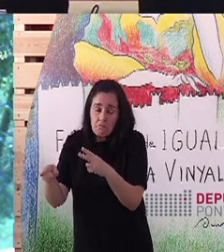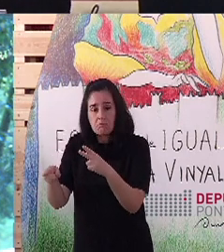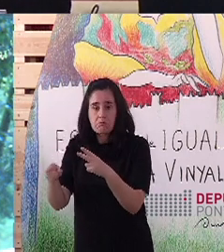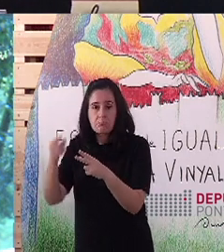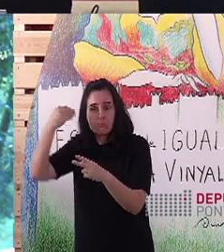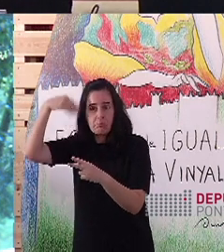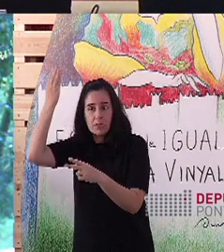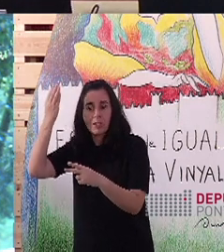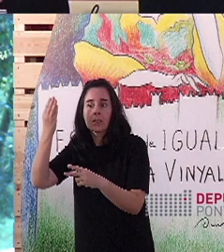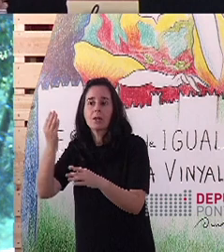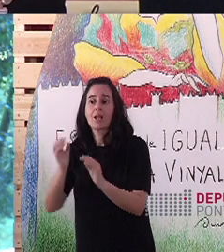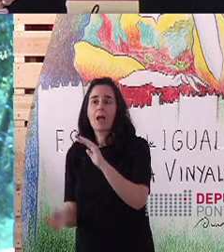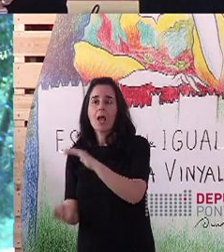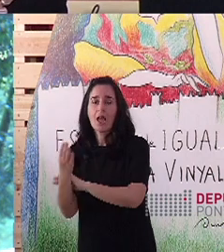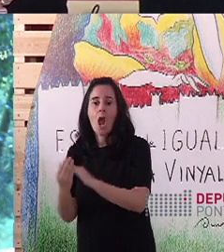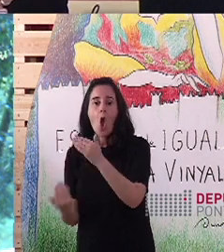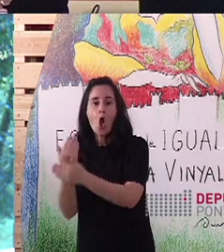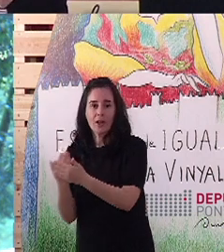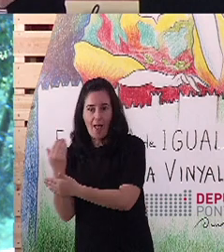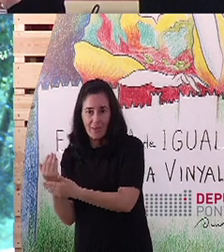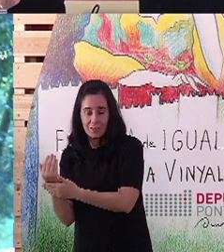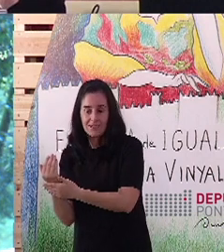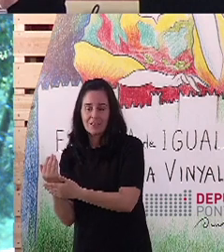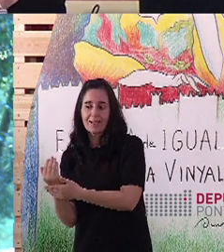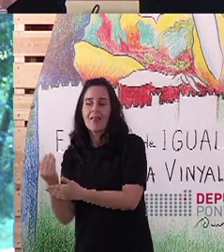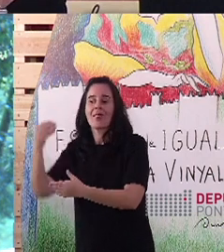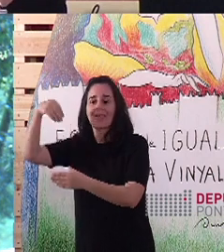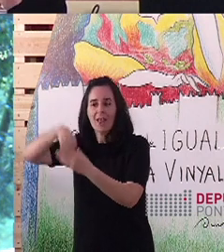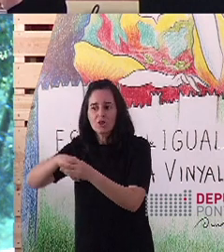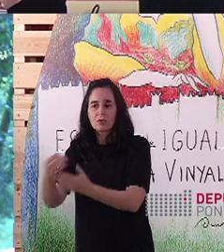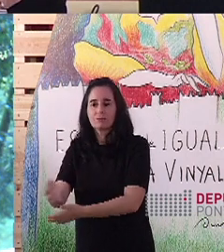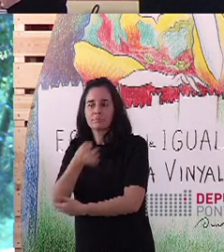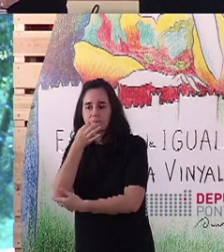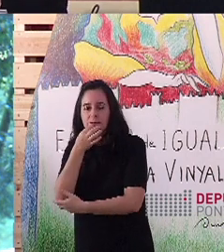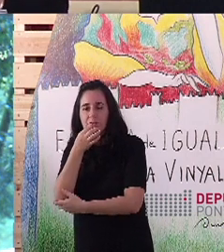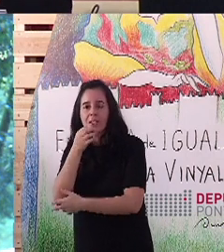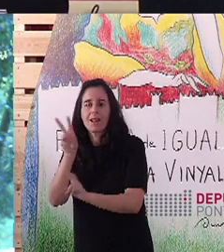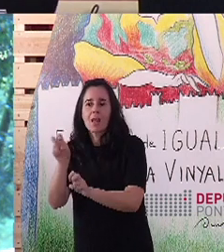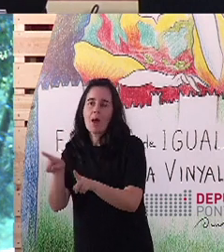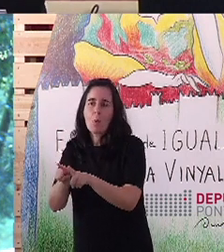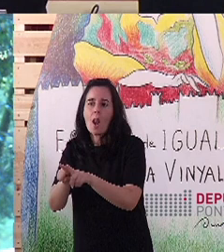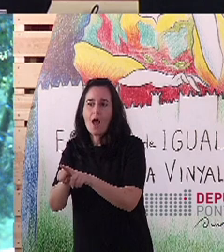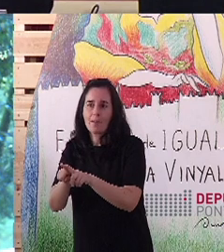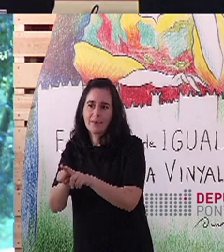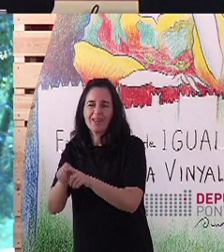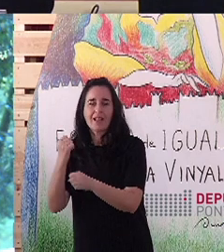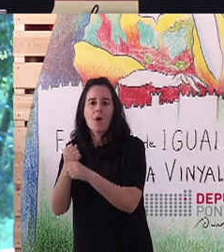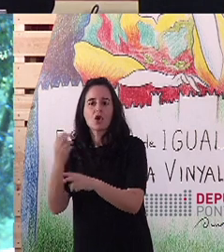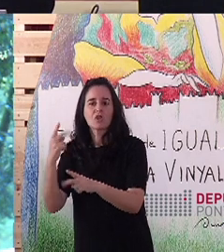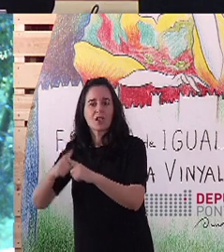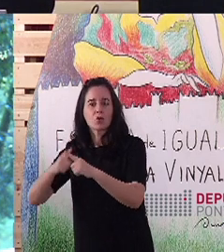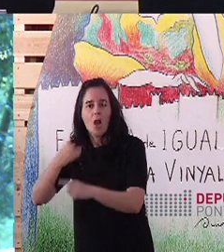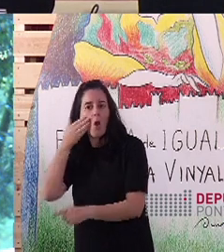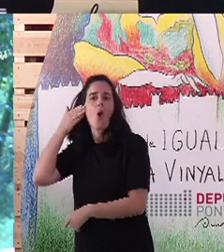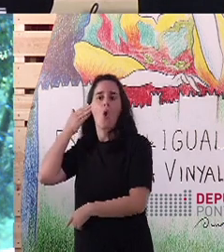se pudiese encontrar un discurso que prestigiase el trabajo sexual. Estas jornadas